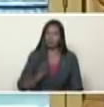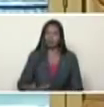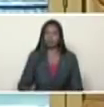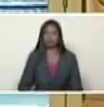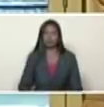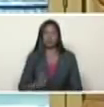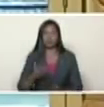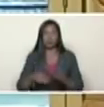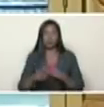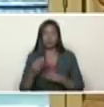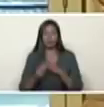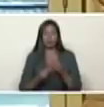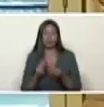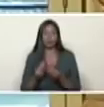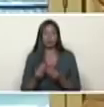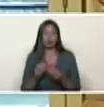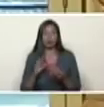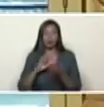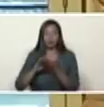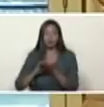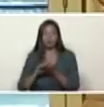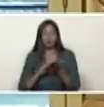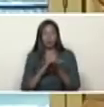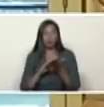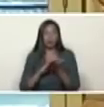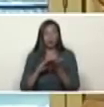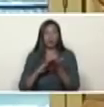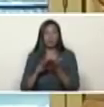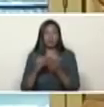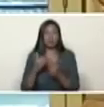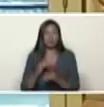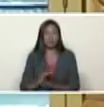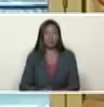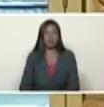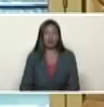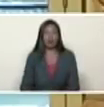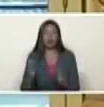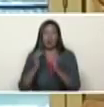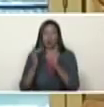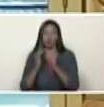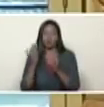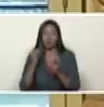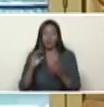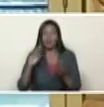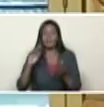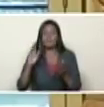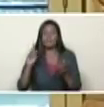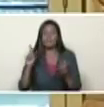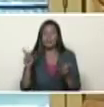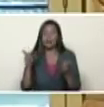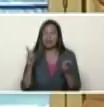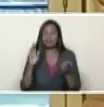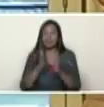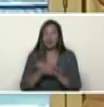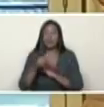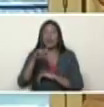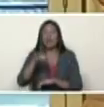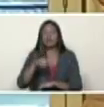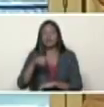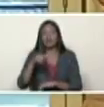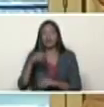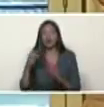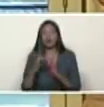hacerlo. Mejorar, mejorar, mejorar. Vamos a hacer un pase ya para ir culminando esta jornada de trabajo de